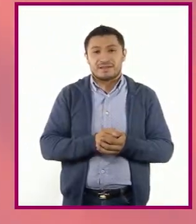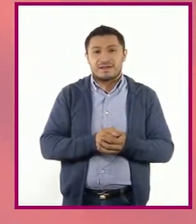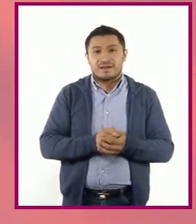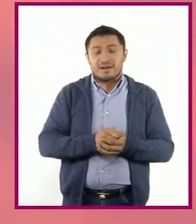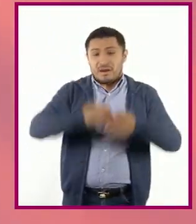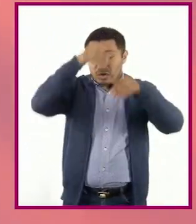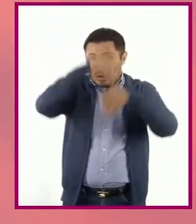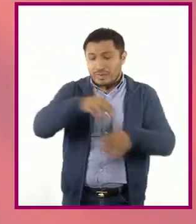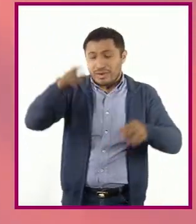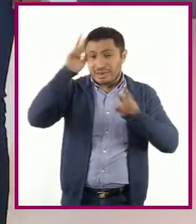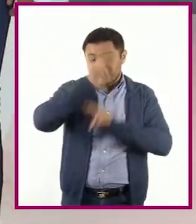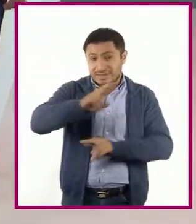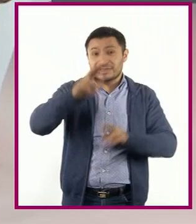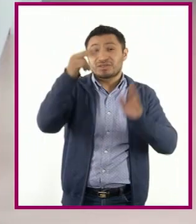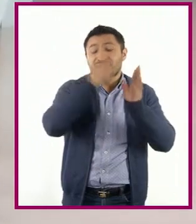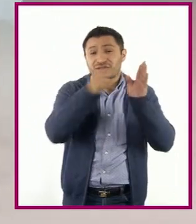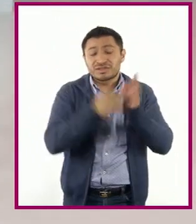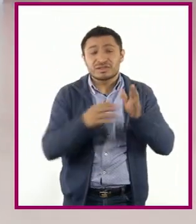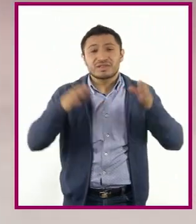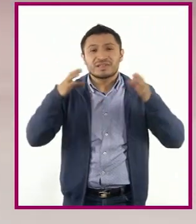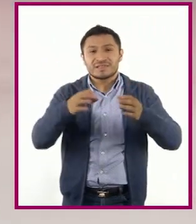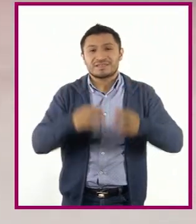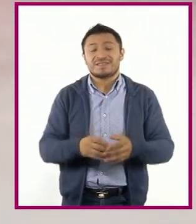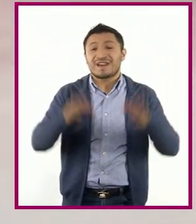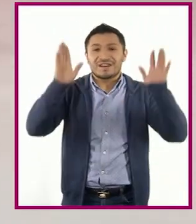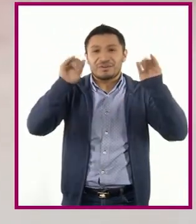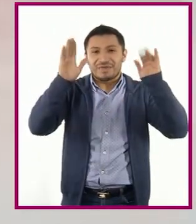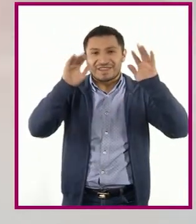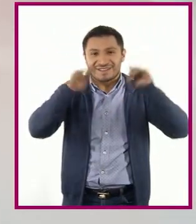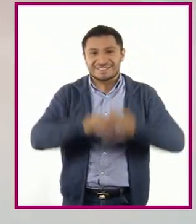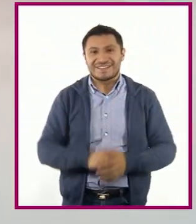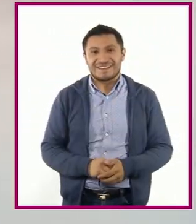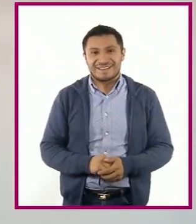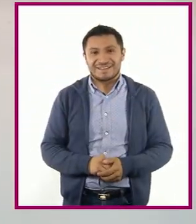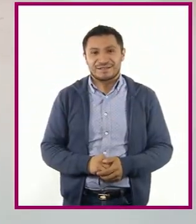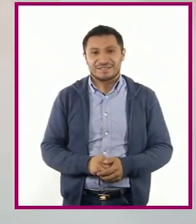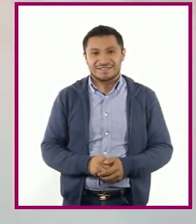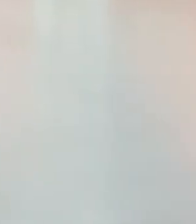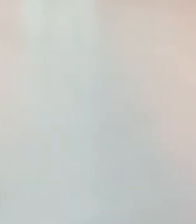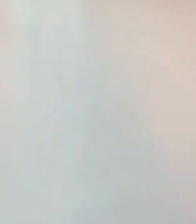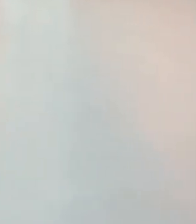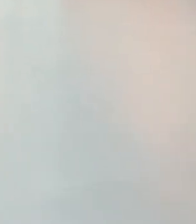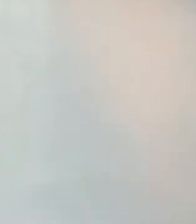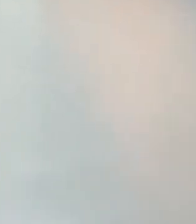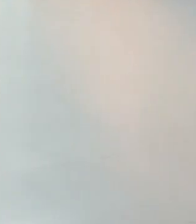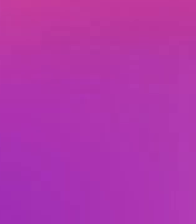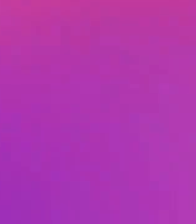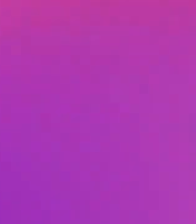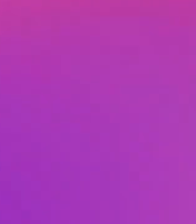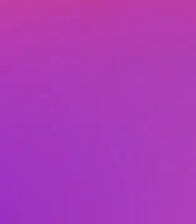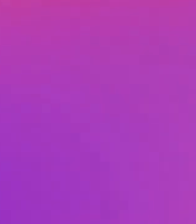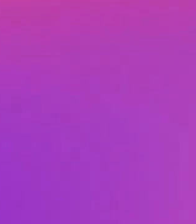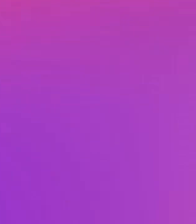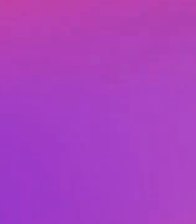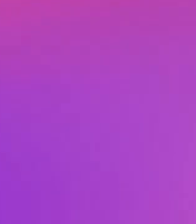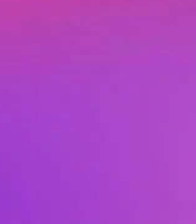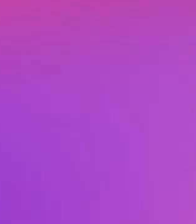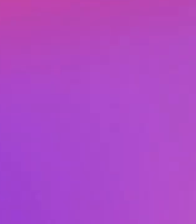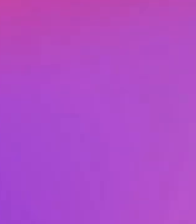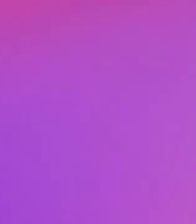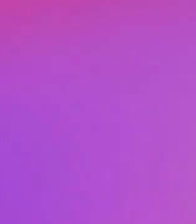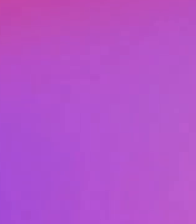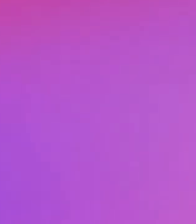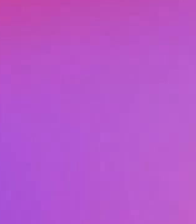cada átomo de sodio hay un átomo de cloro. Es importante aclarar que NaHCO3 y